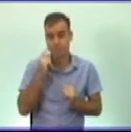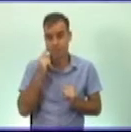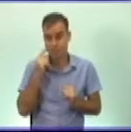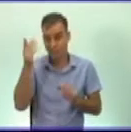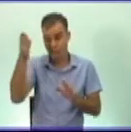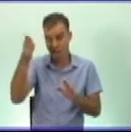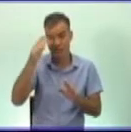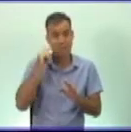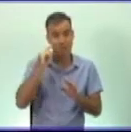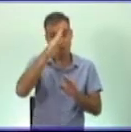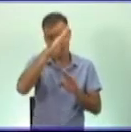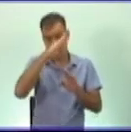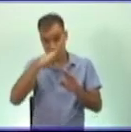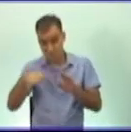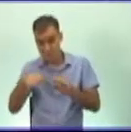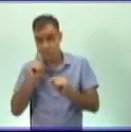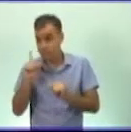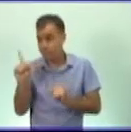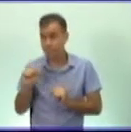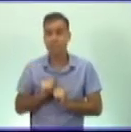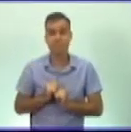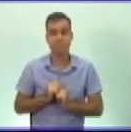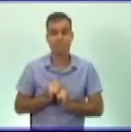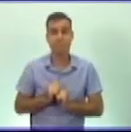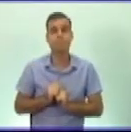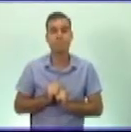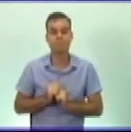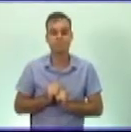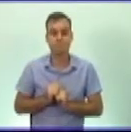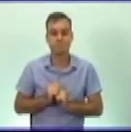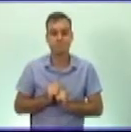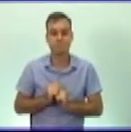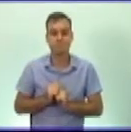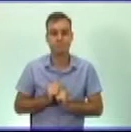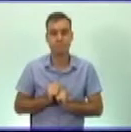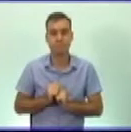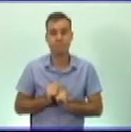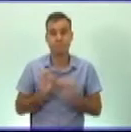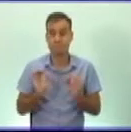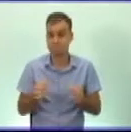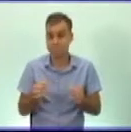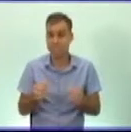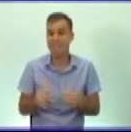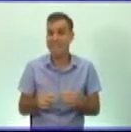imagen, que forma con la cuerda ED,